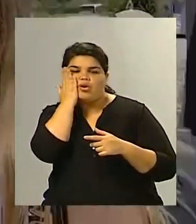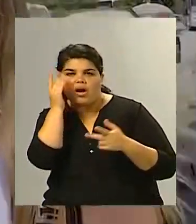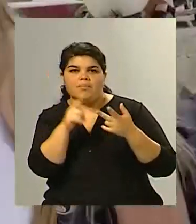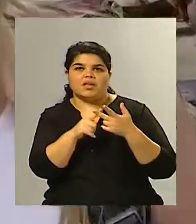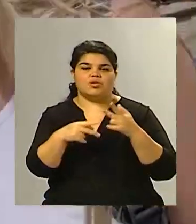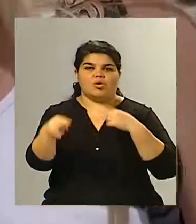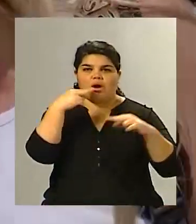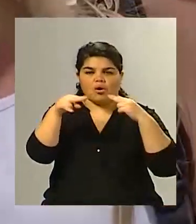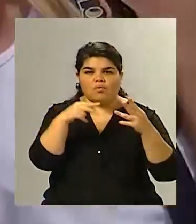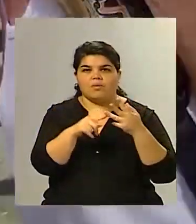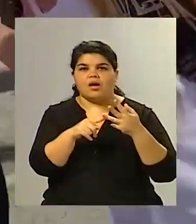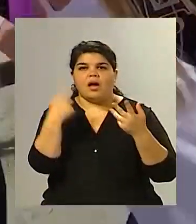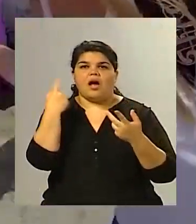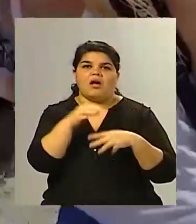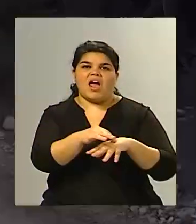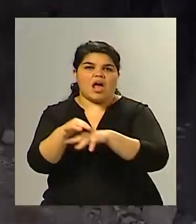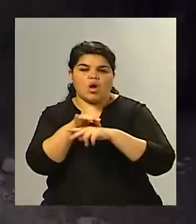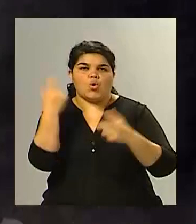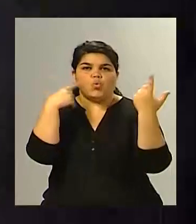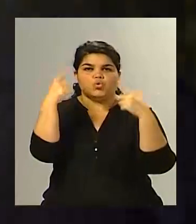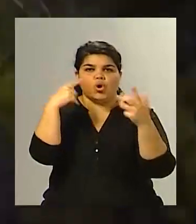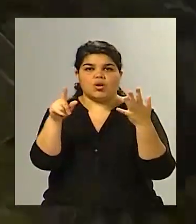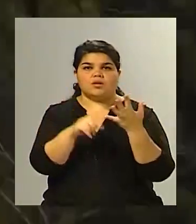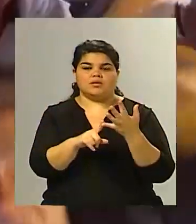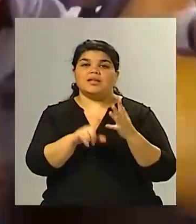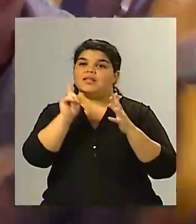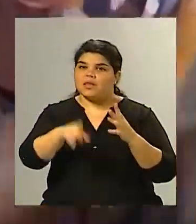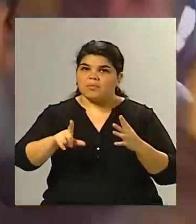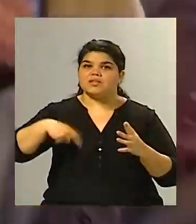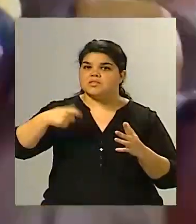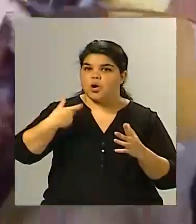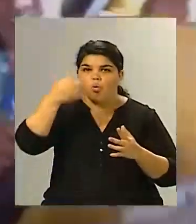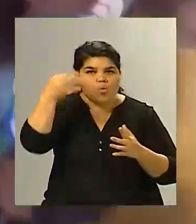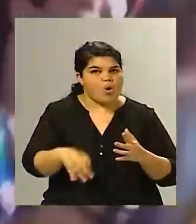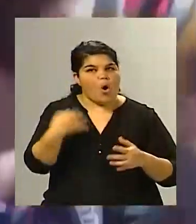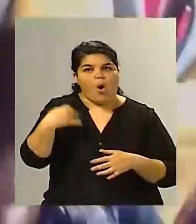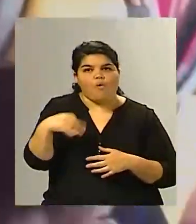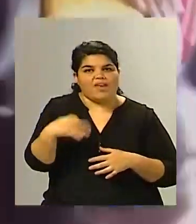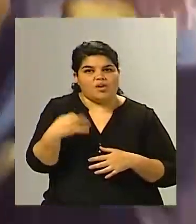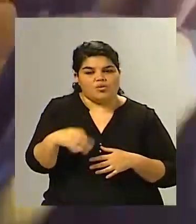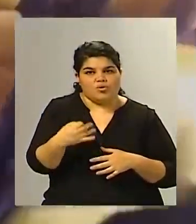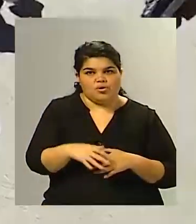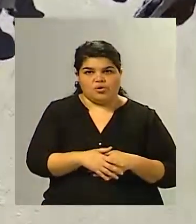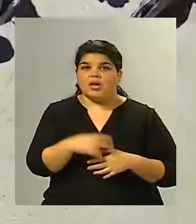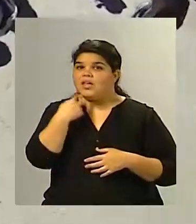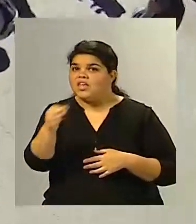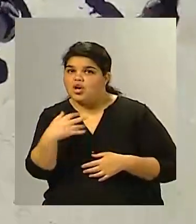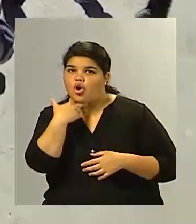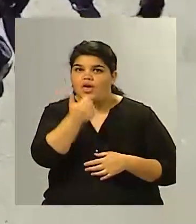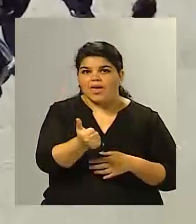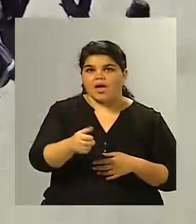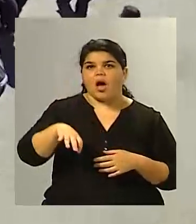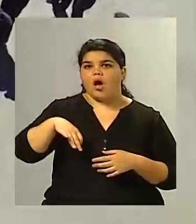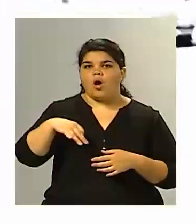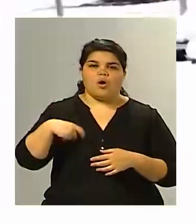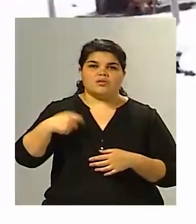excursiones, seguros obligatorios, que ese es un tema, ¿no? Hablar de cuál es la cobertura de seguro que deben tener nuestros hijos, nuestras hijas, seguro médico